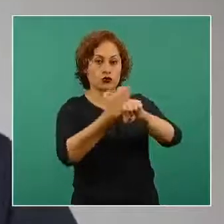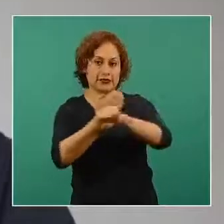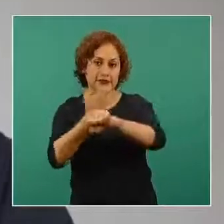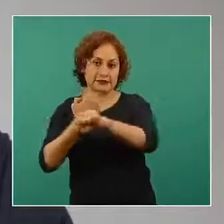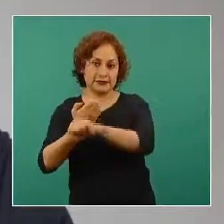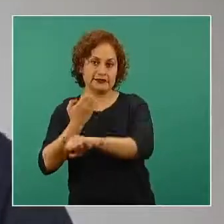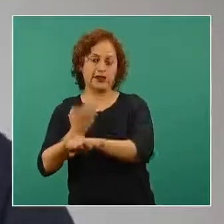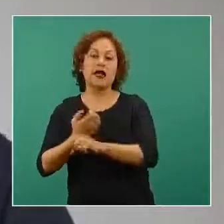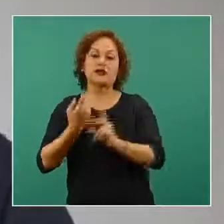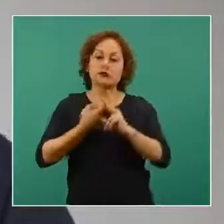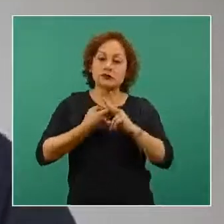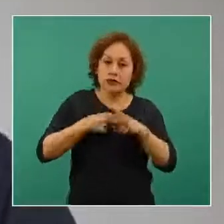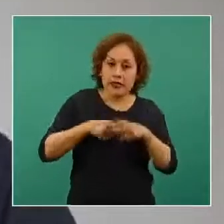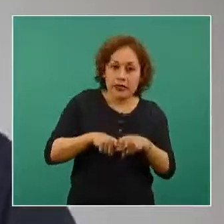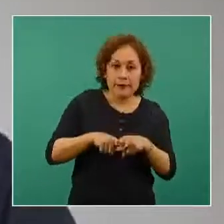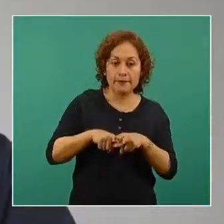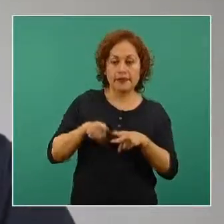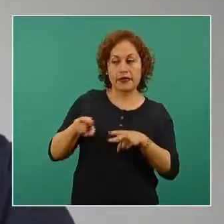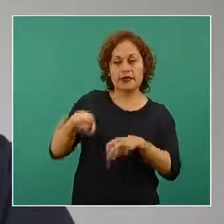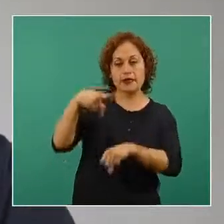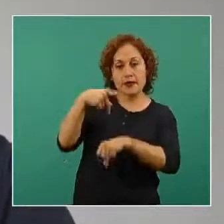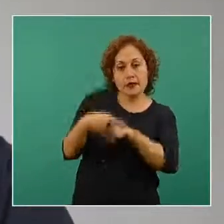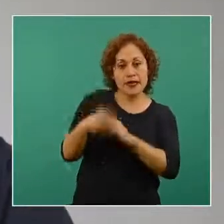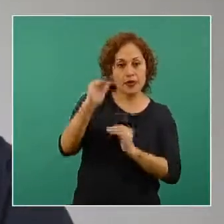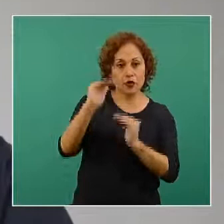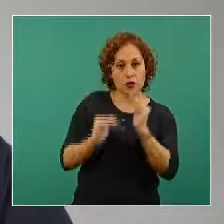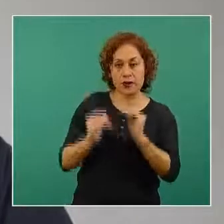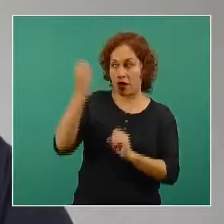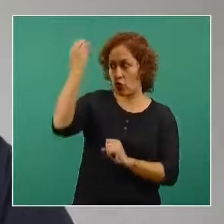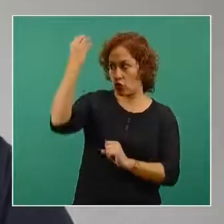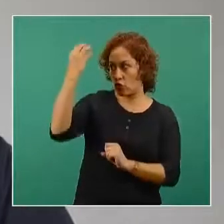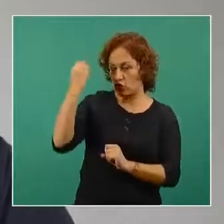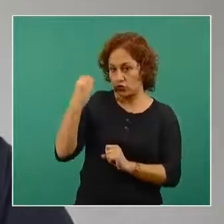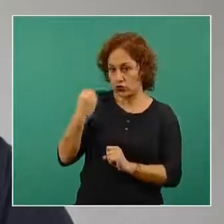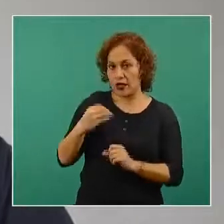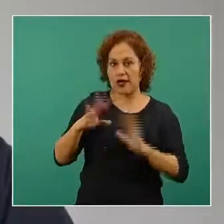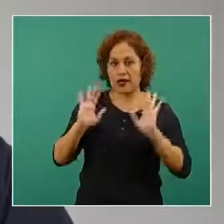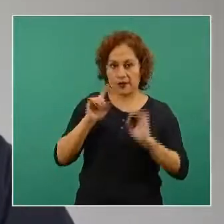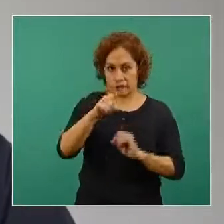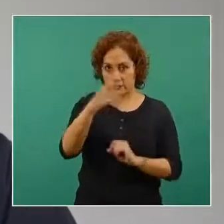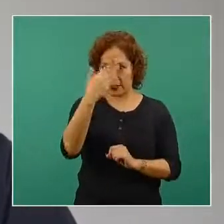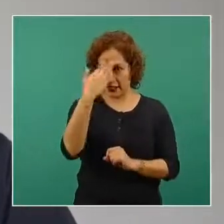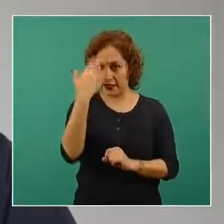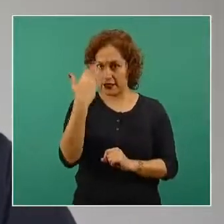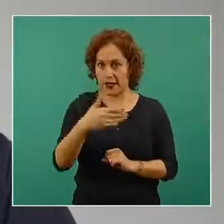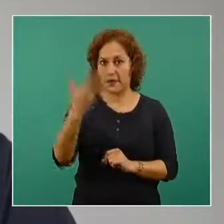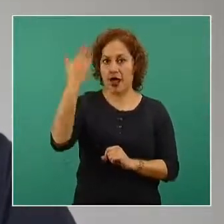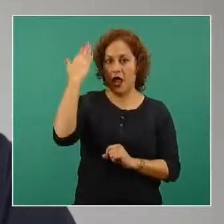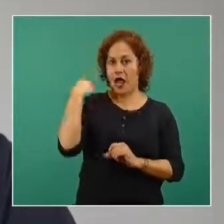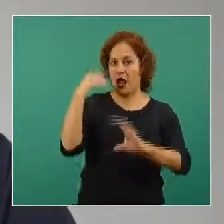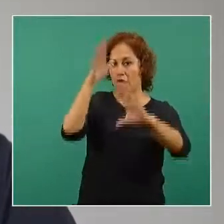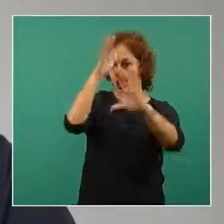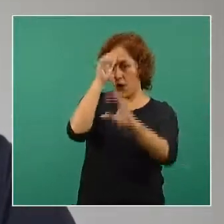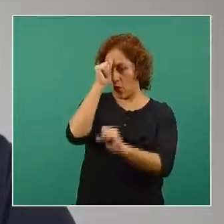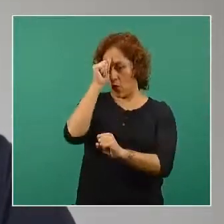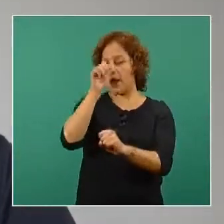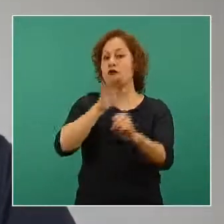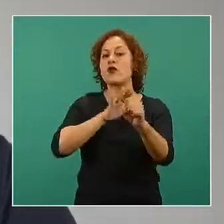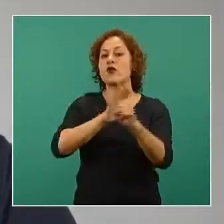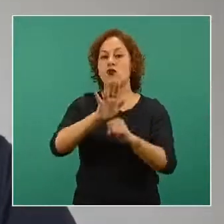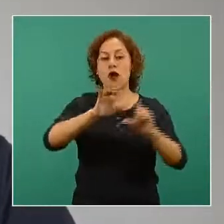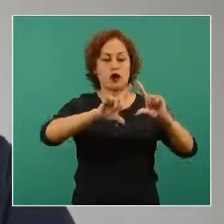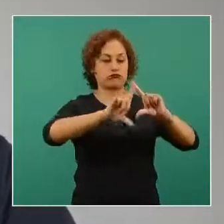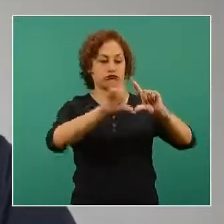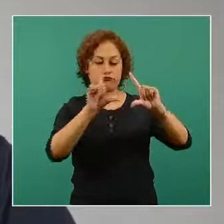presentar los mismos niveles de riesgo, recordando que siempre se comentó y se alineó que las entidades que lleguen a